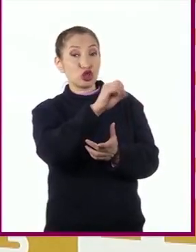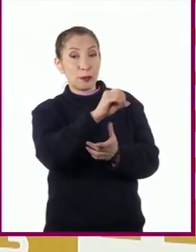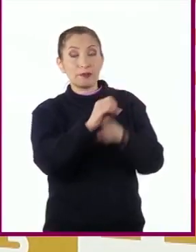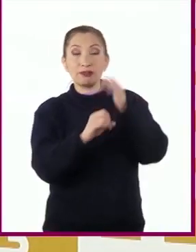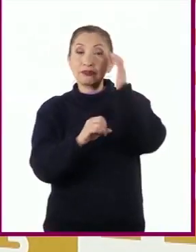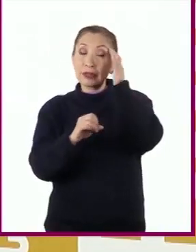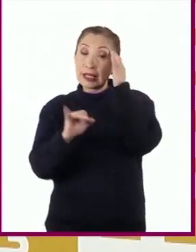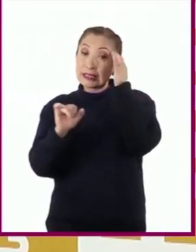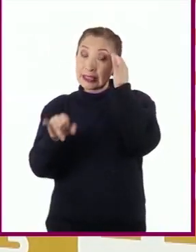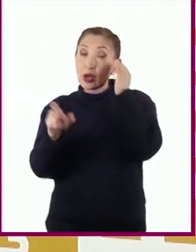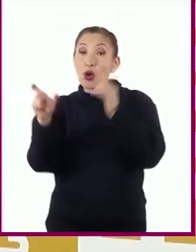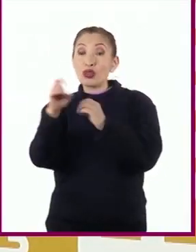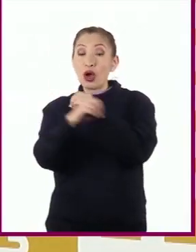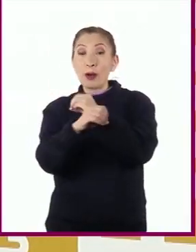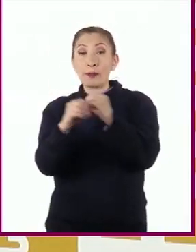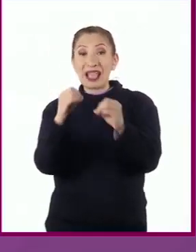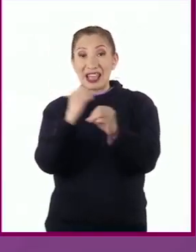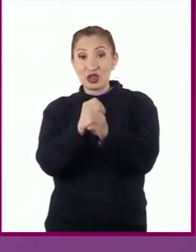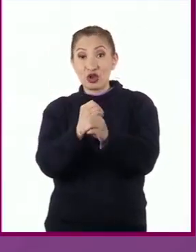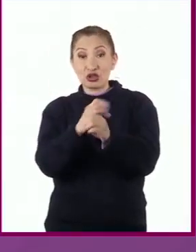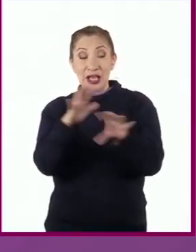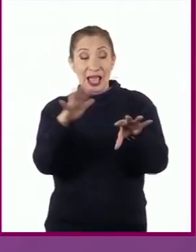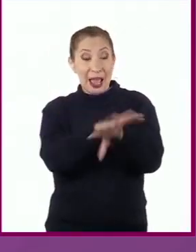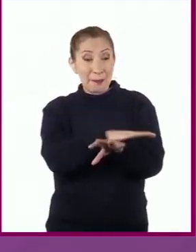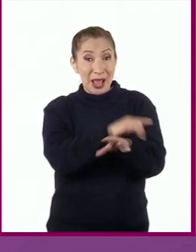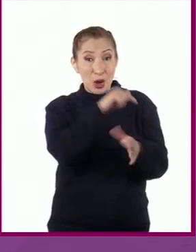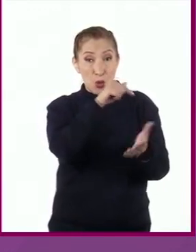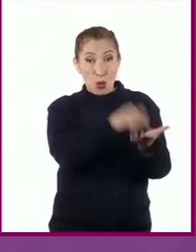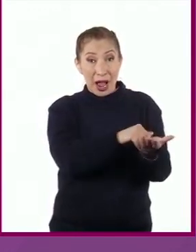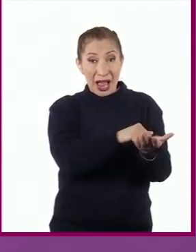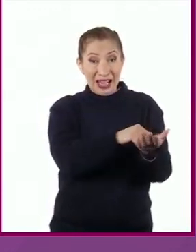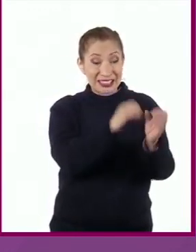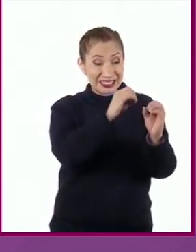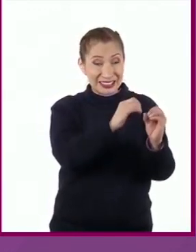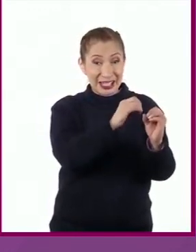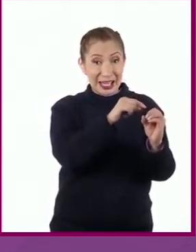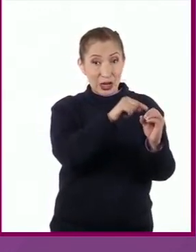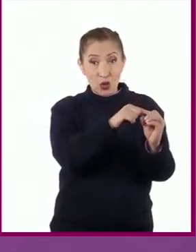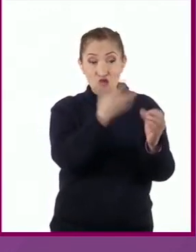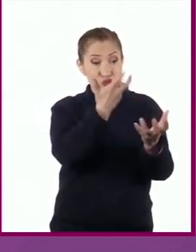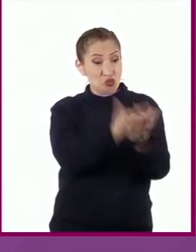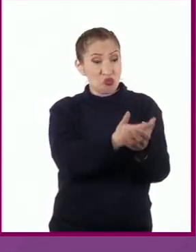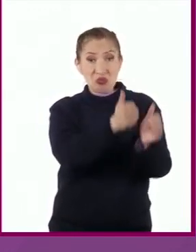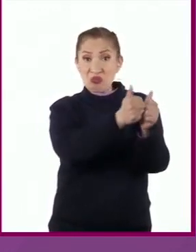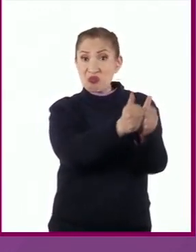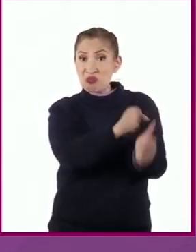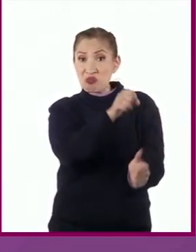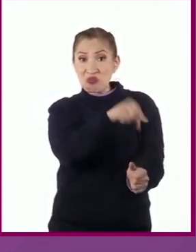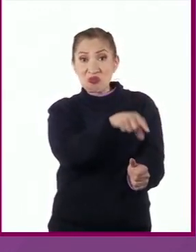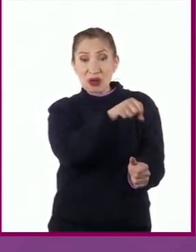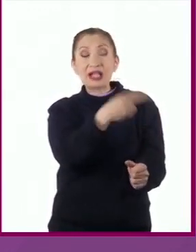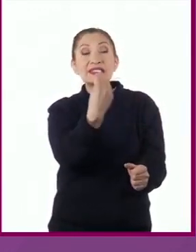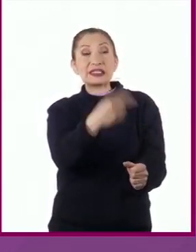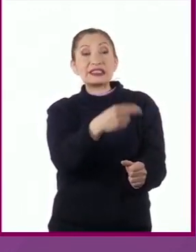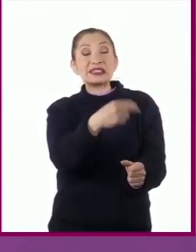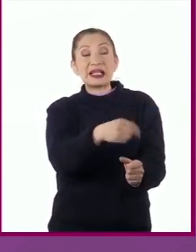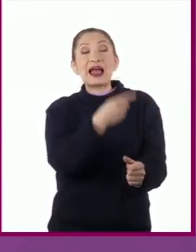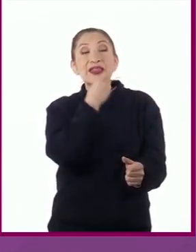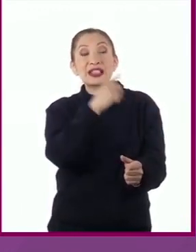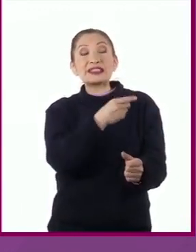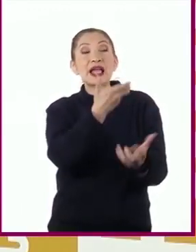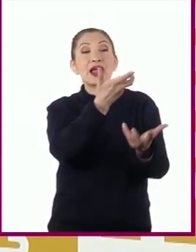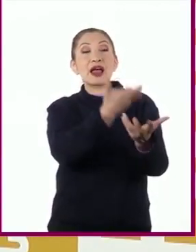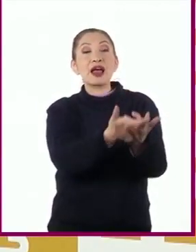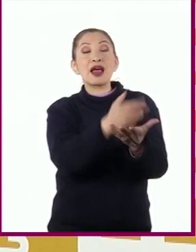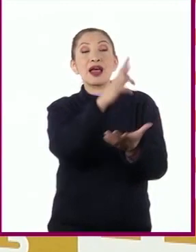cuando los objetos tienen un cambio de posición igual a 0, es decir, no se mueven, se dice que se encuentran en estado